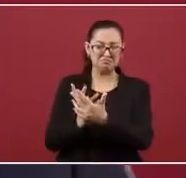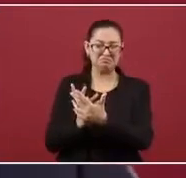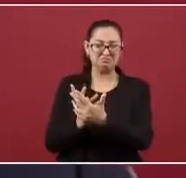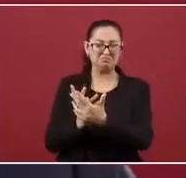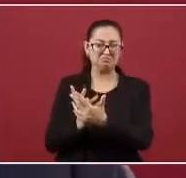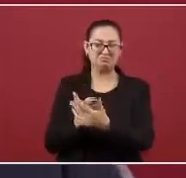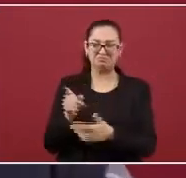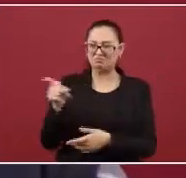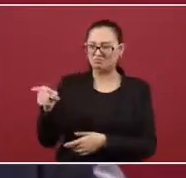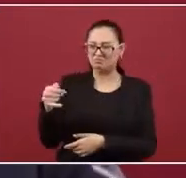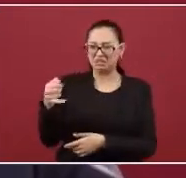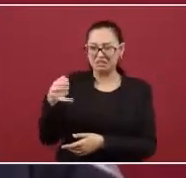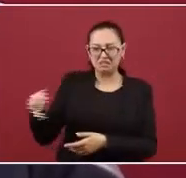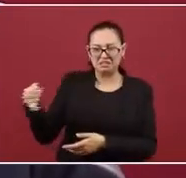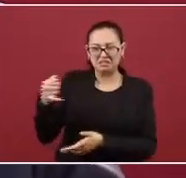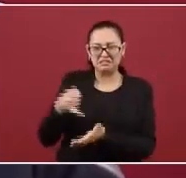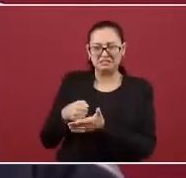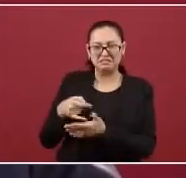esta isla,